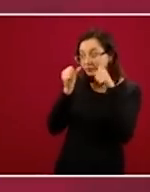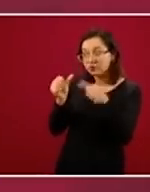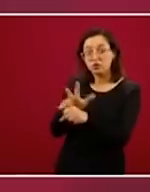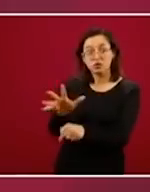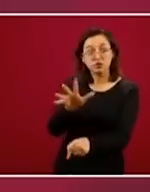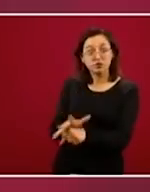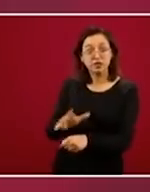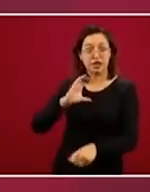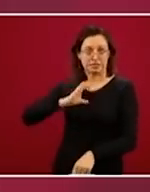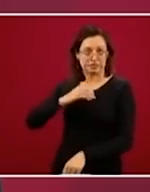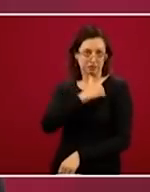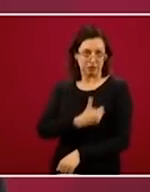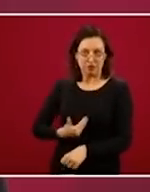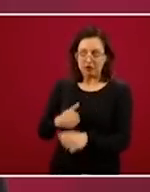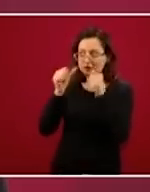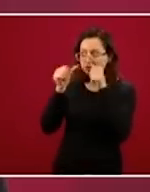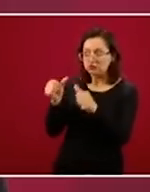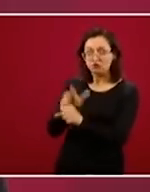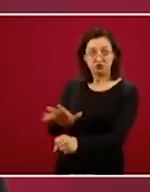mama